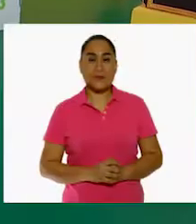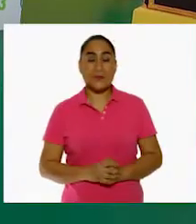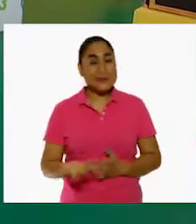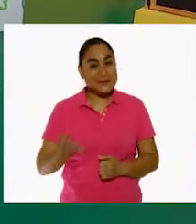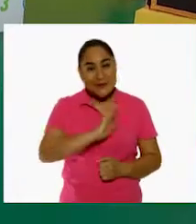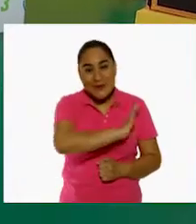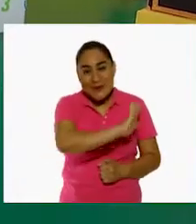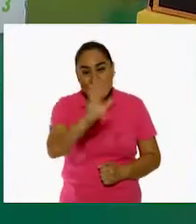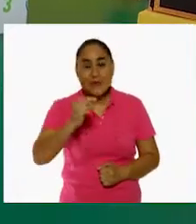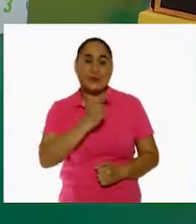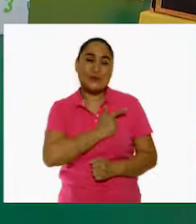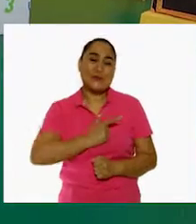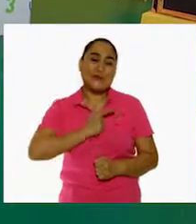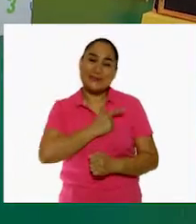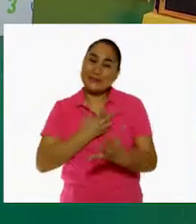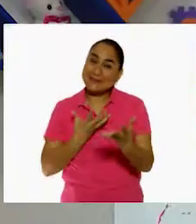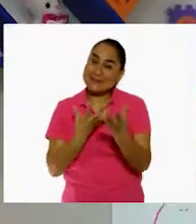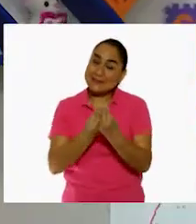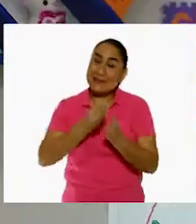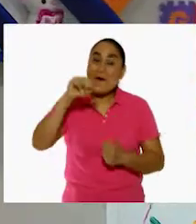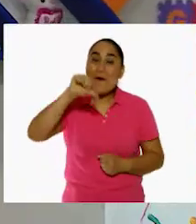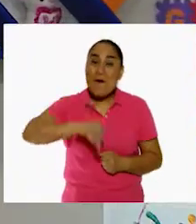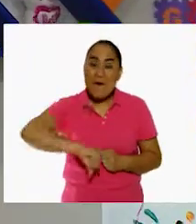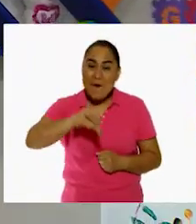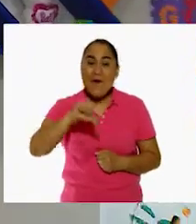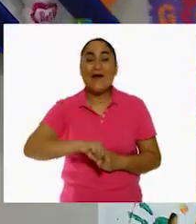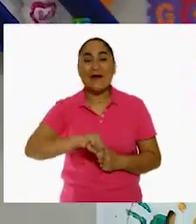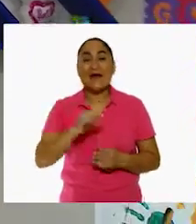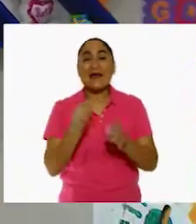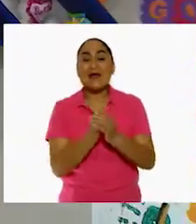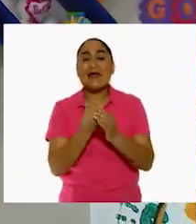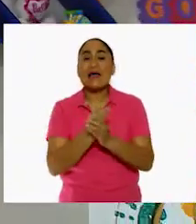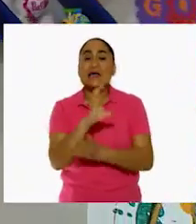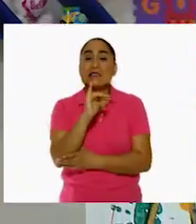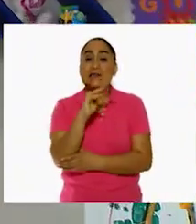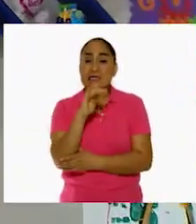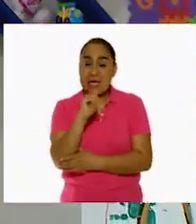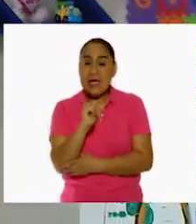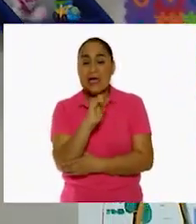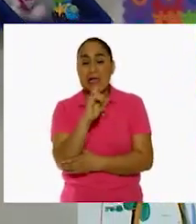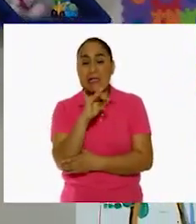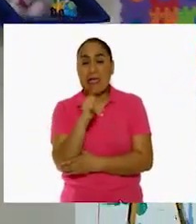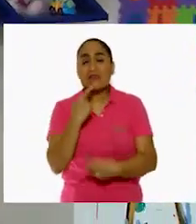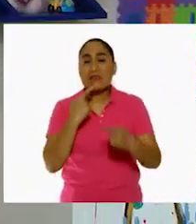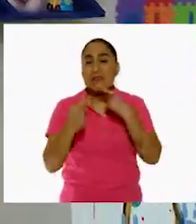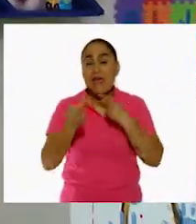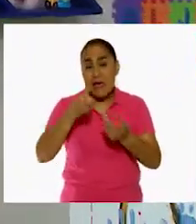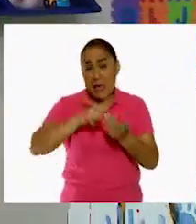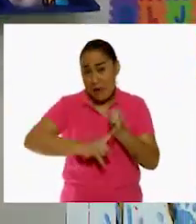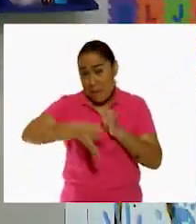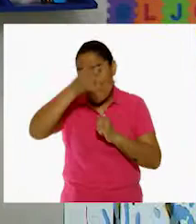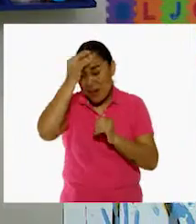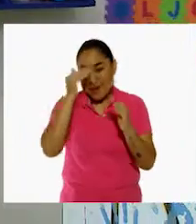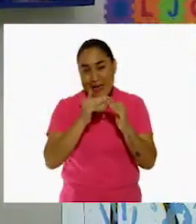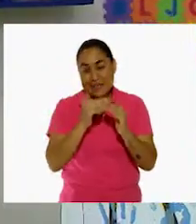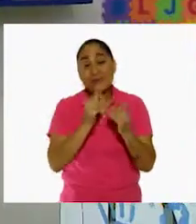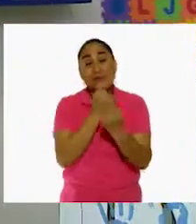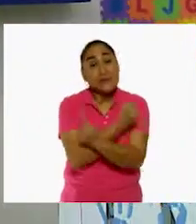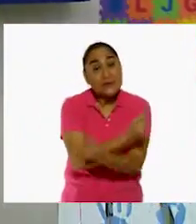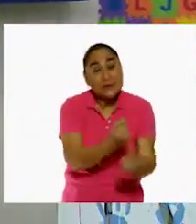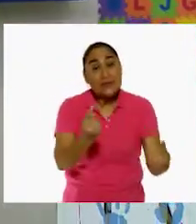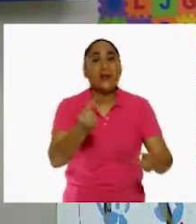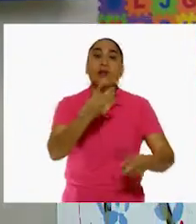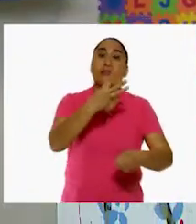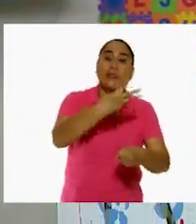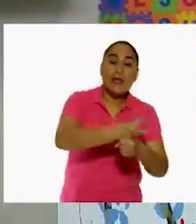es un gusto estar con ustedes en este primer espacio de Cívica y Ética en Diálogo de Aprende en Casa. Niñas y niños de